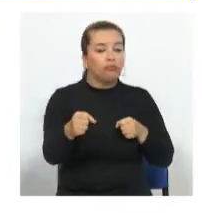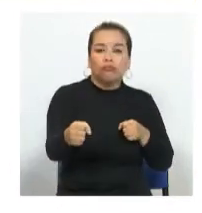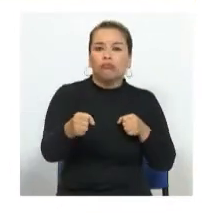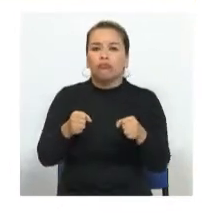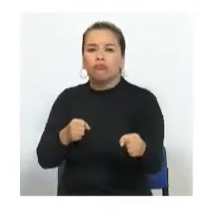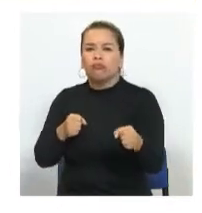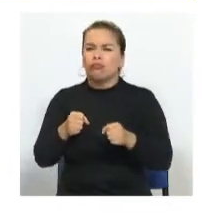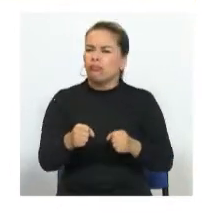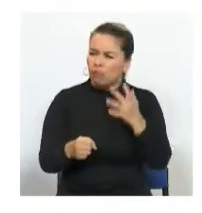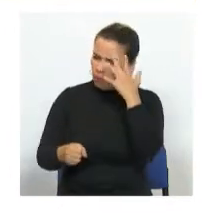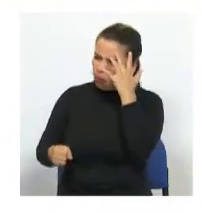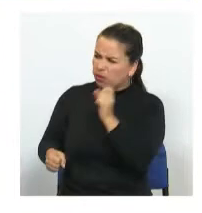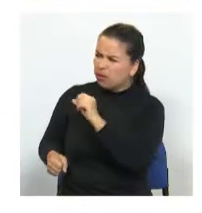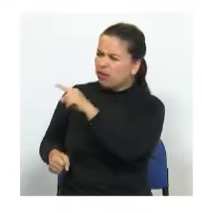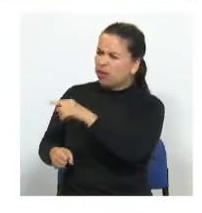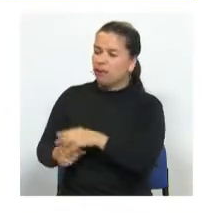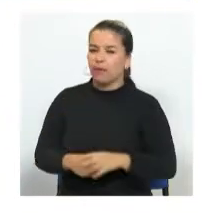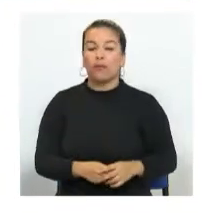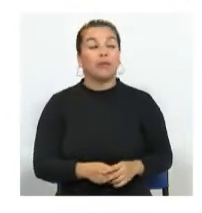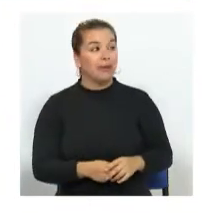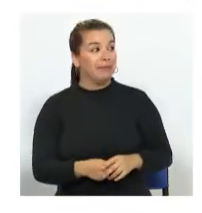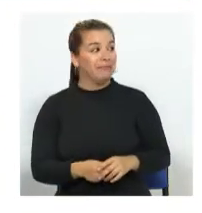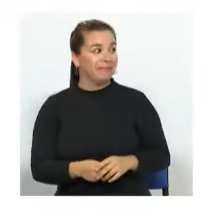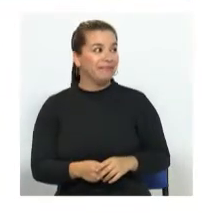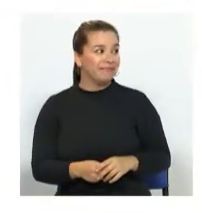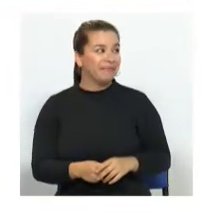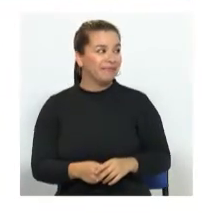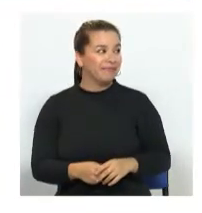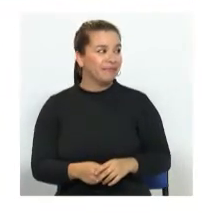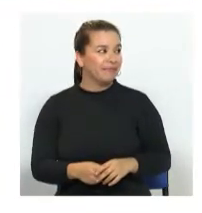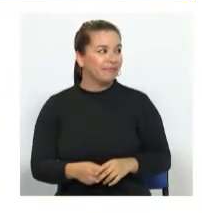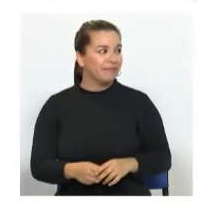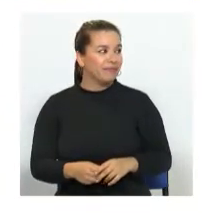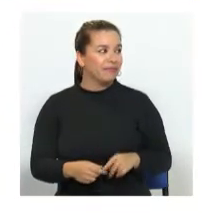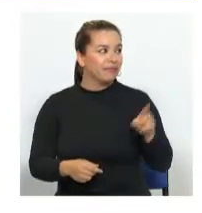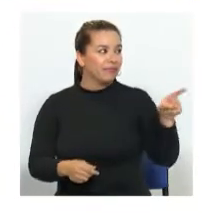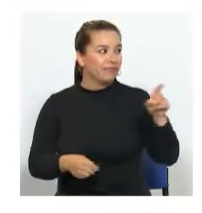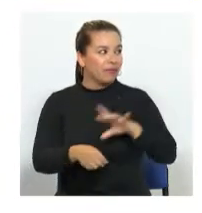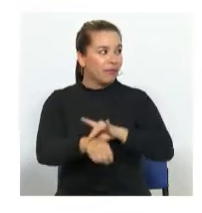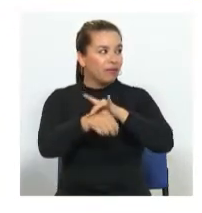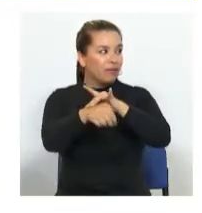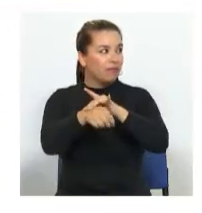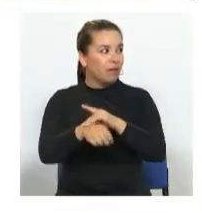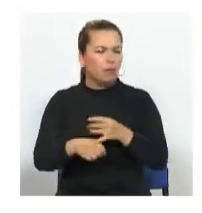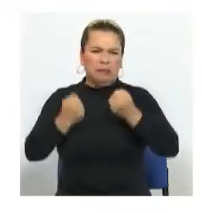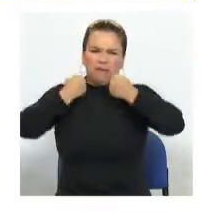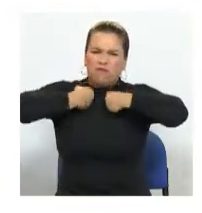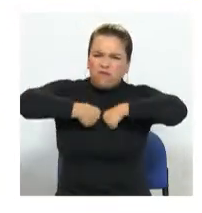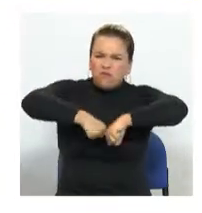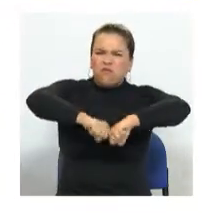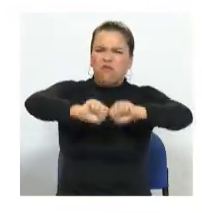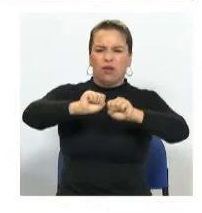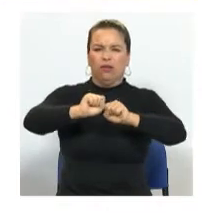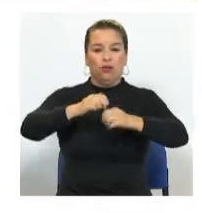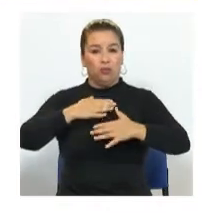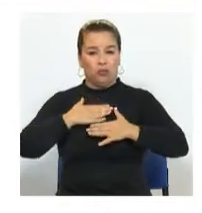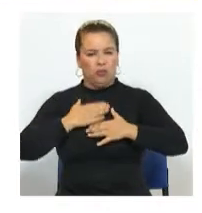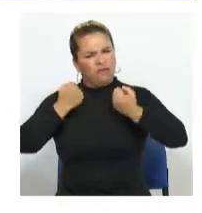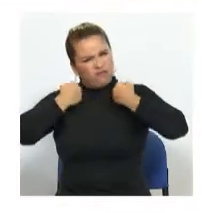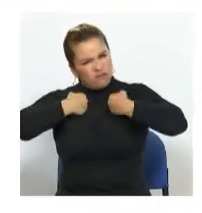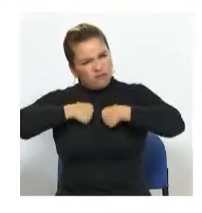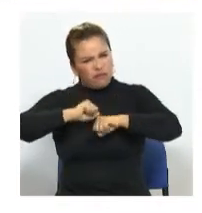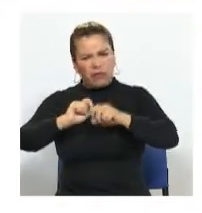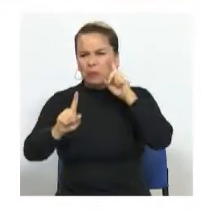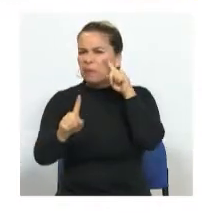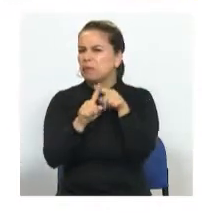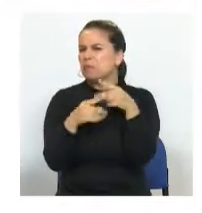ahí? Claro, Santiago, aquí tenemos al doctor Rojas haciendo una prueba de esfuerzo con nosotros con el objetivo